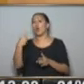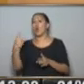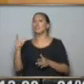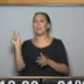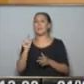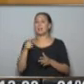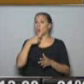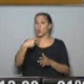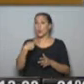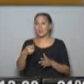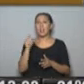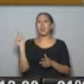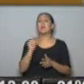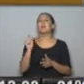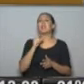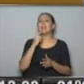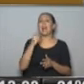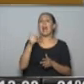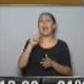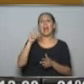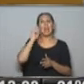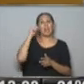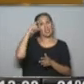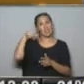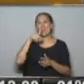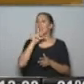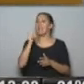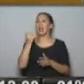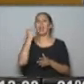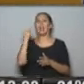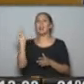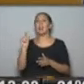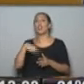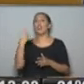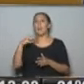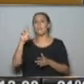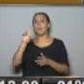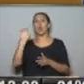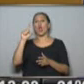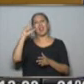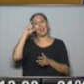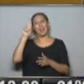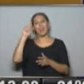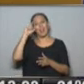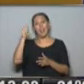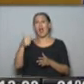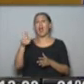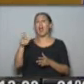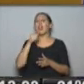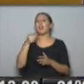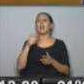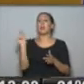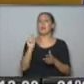al jubilado, que es crédito Argenta, tasa subsidiada, y los créditos Procrear para aquellas familias que son susceptibles de llegar a